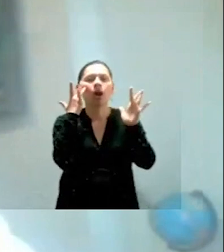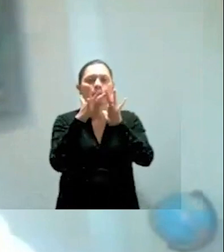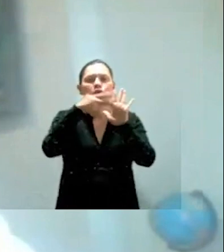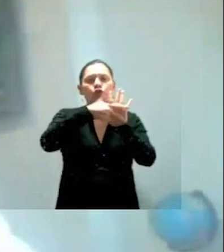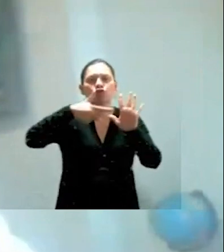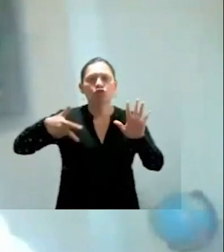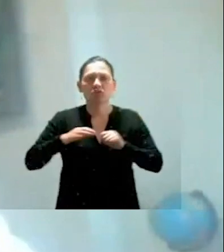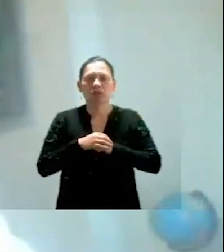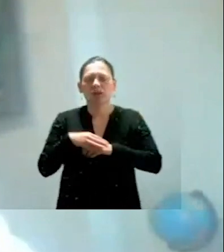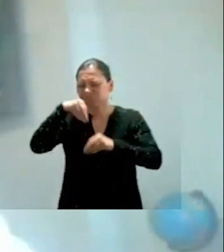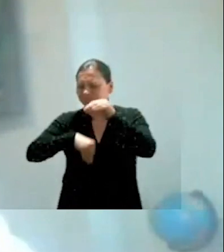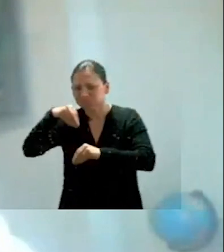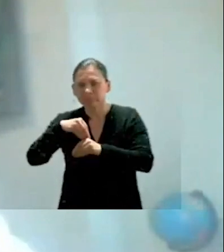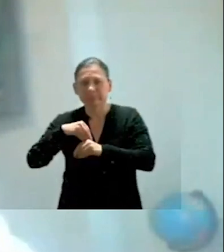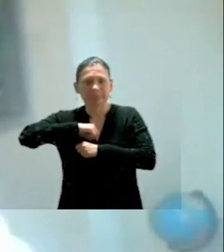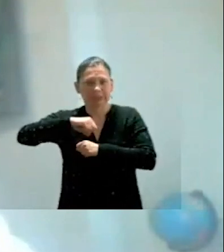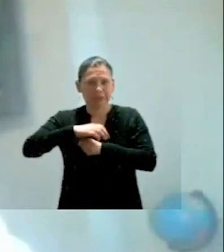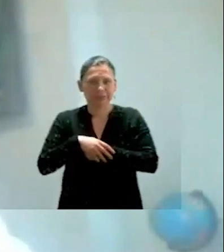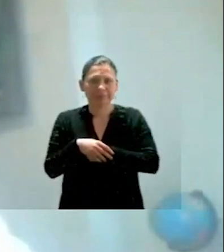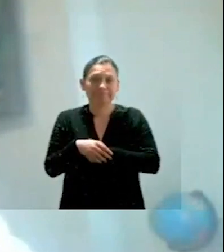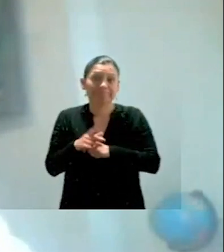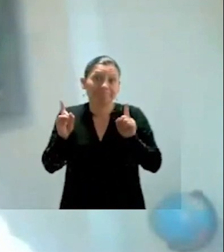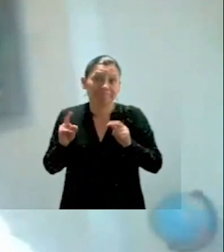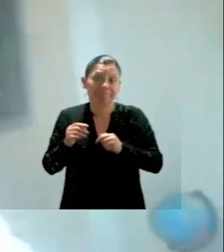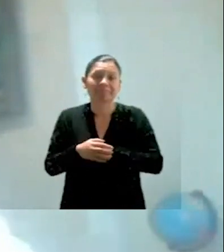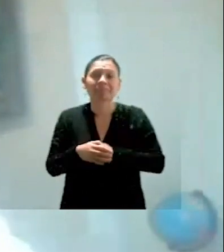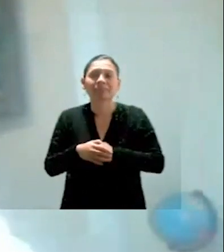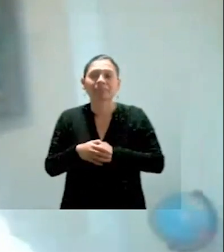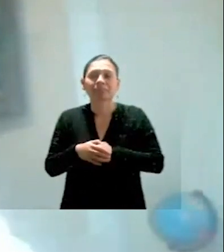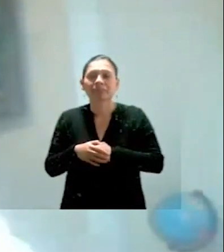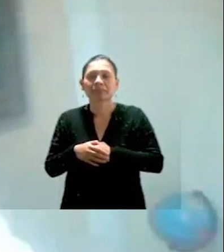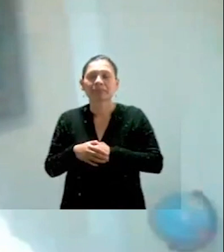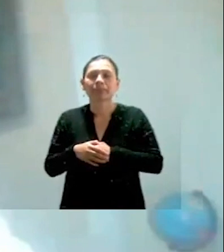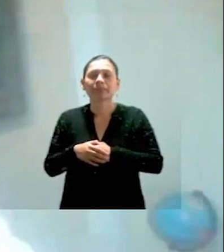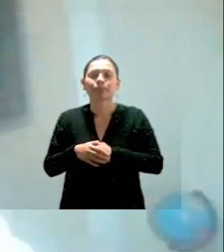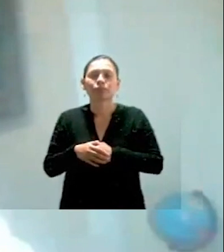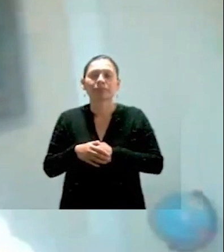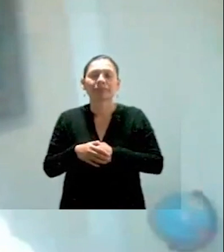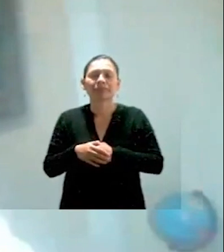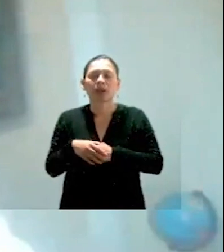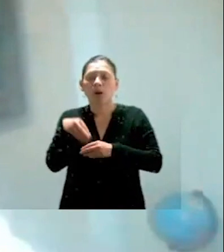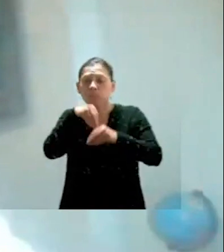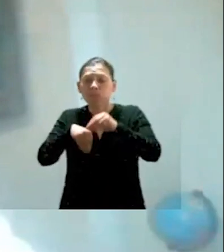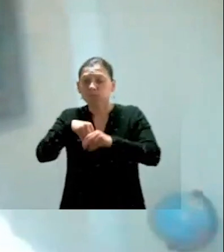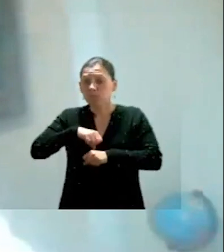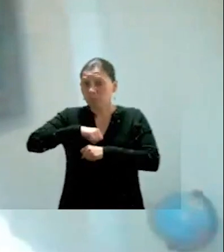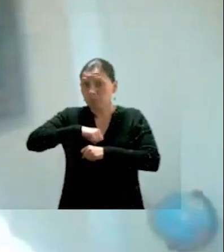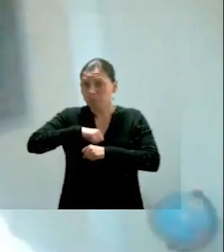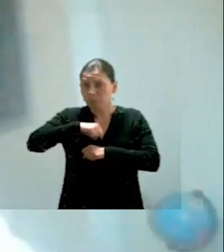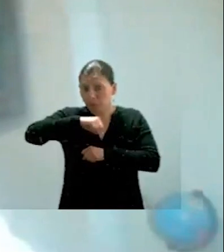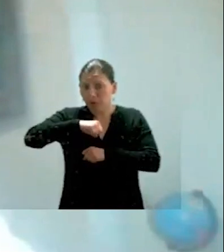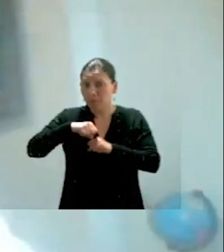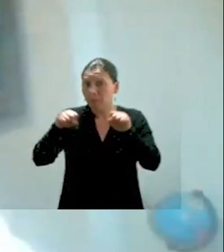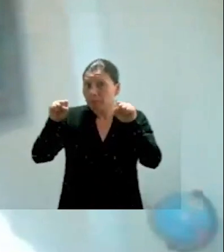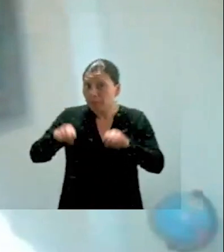es una tentación que existe en todos los países que tienen este tipo de normas abiertas para la creación